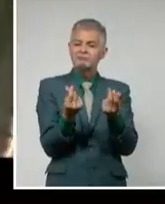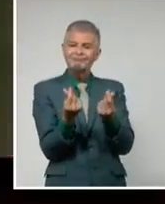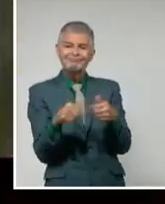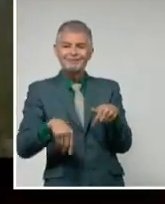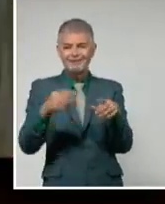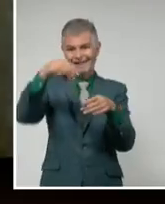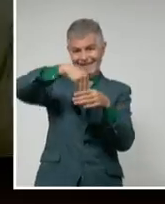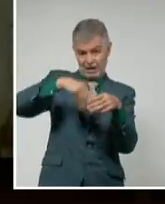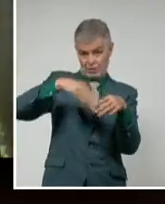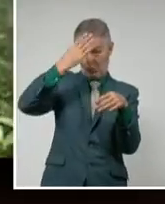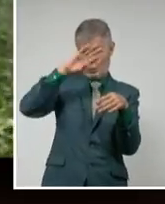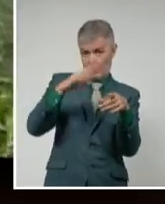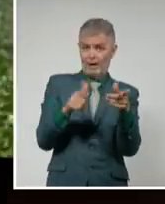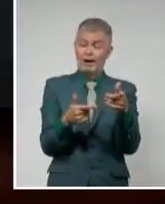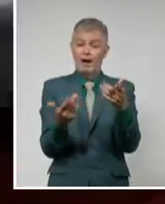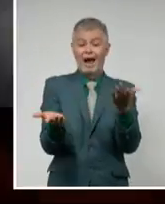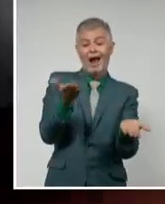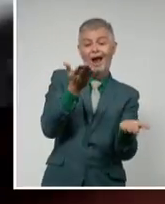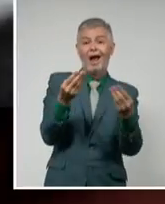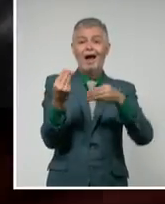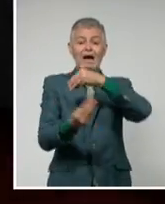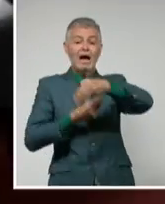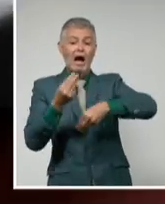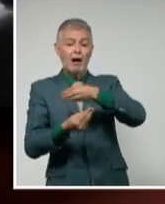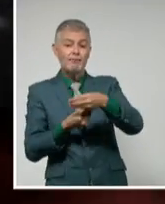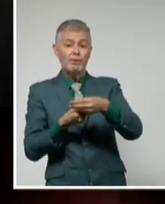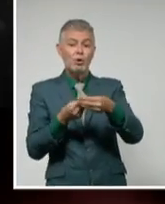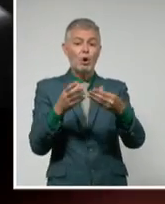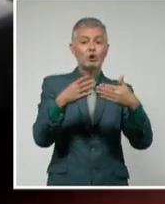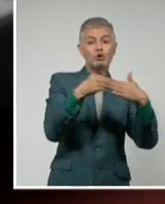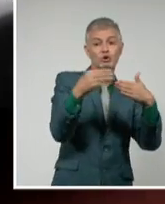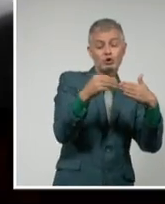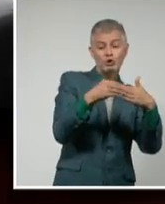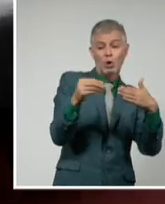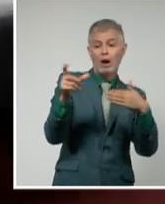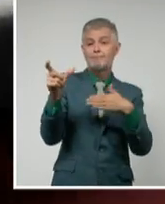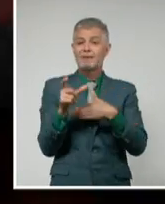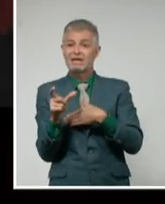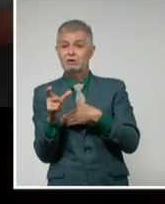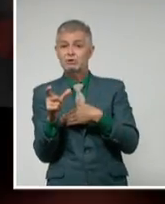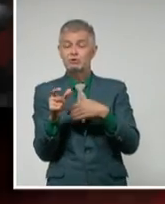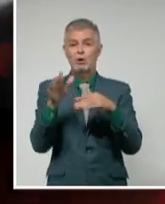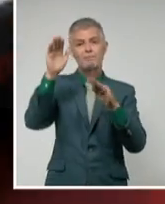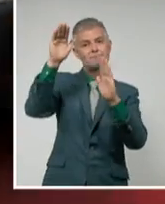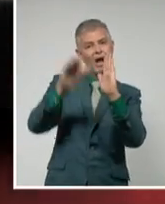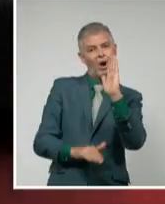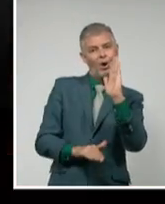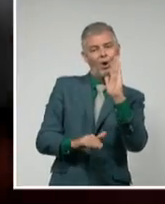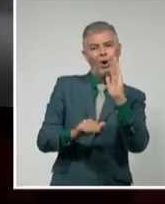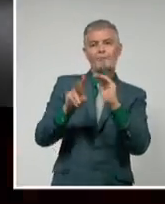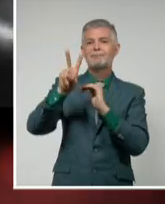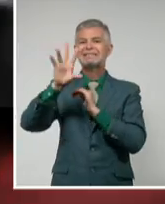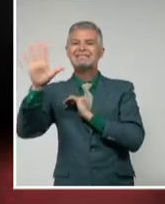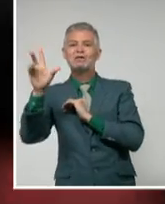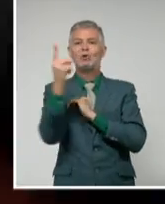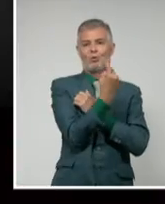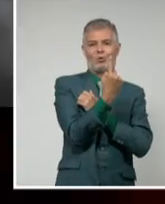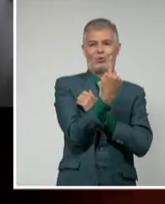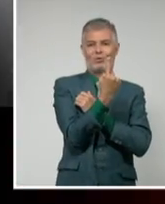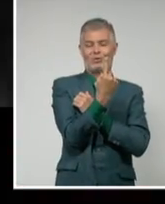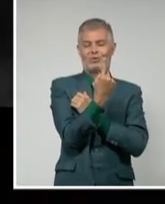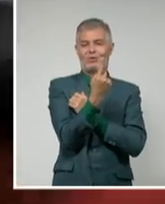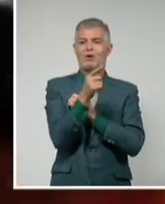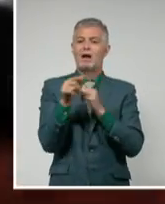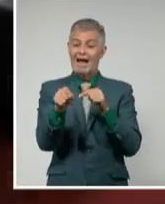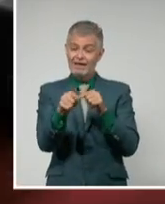permitió que el cambio entre el dólar y el peso cubano descendiera a una tasa de 25-1. Todo ello estuvo acompañado